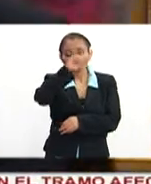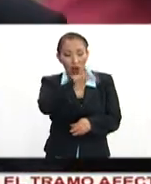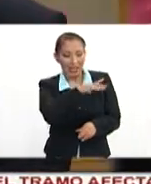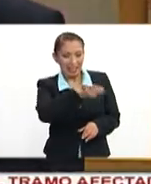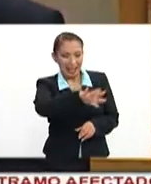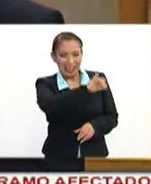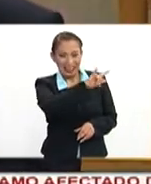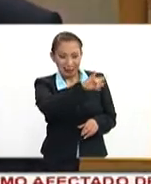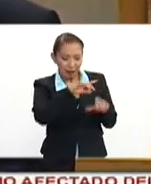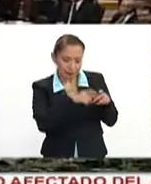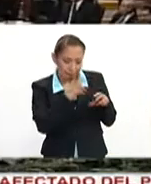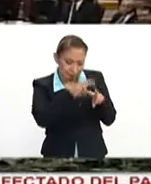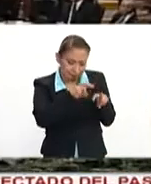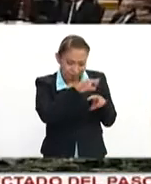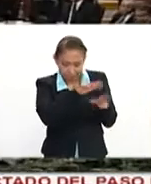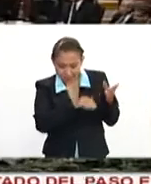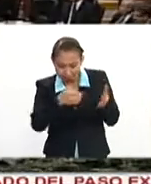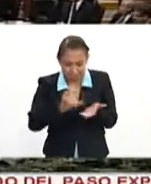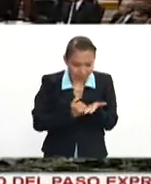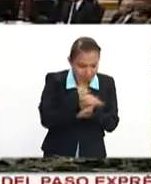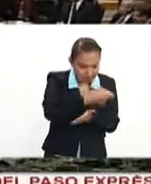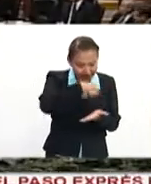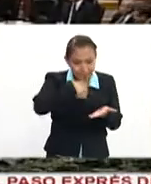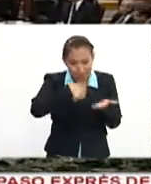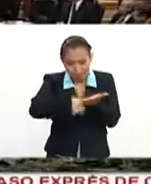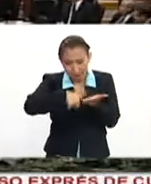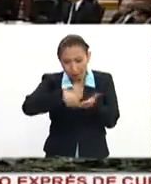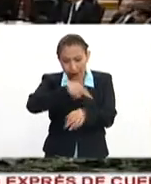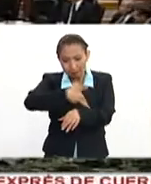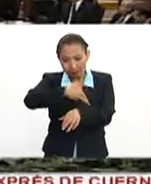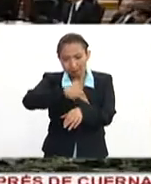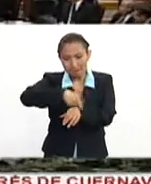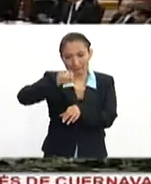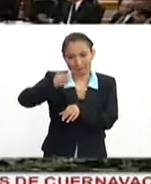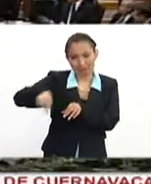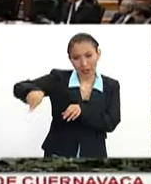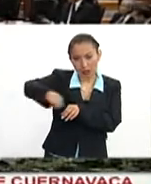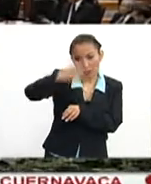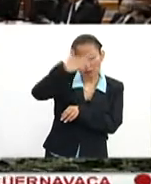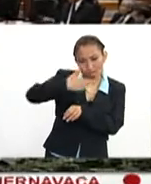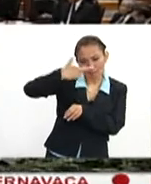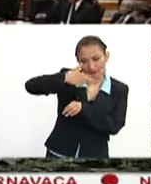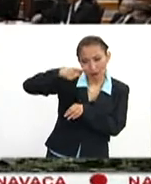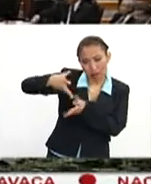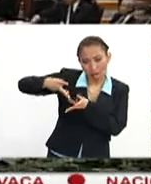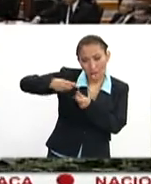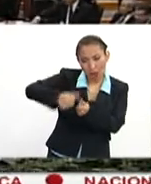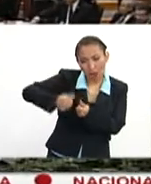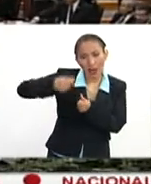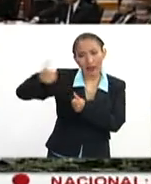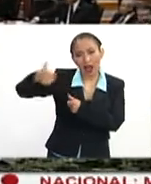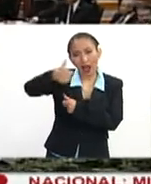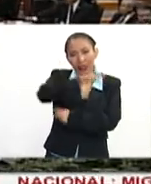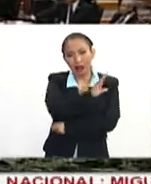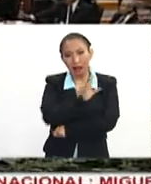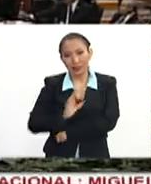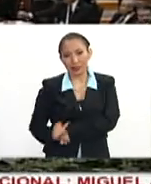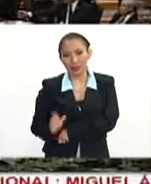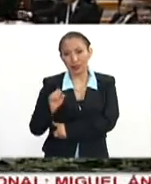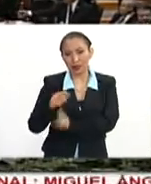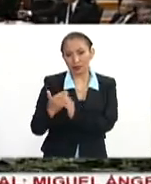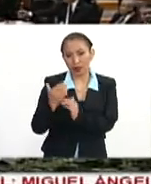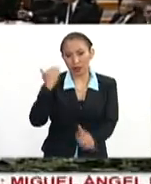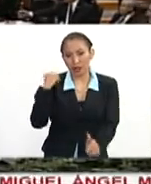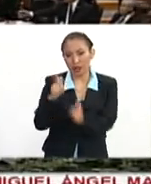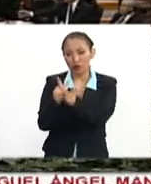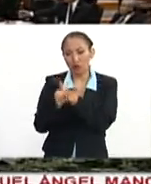General del INE analizó y aprobó los dictámenes y resoluciones derivados de la revisión de los ingresos y gastos de campañas de candidatos